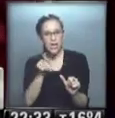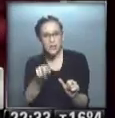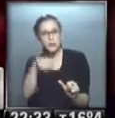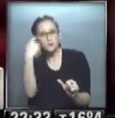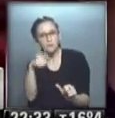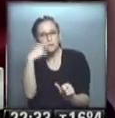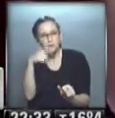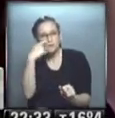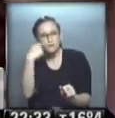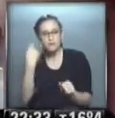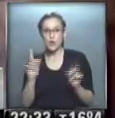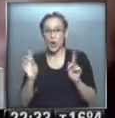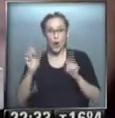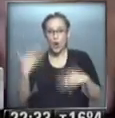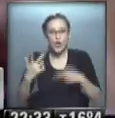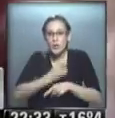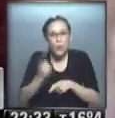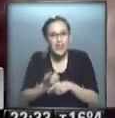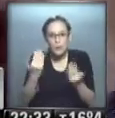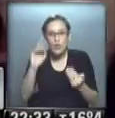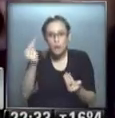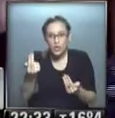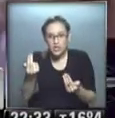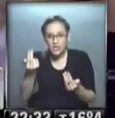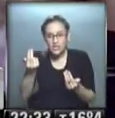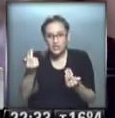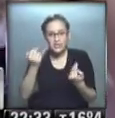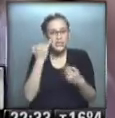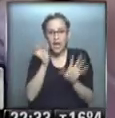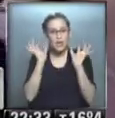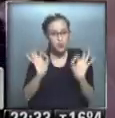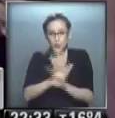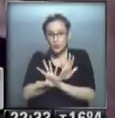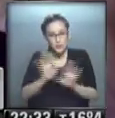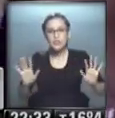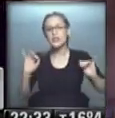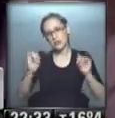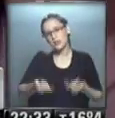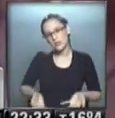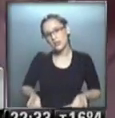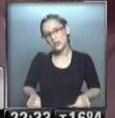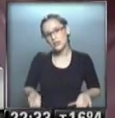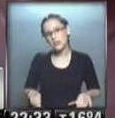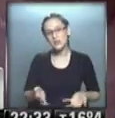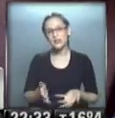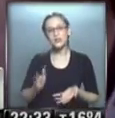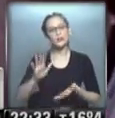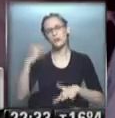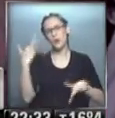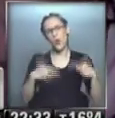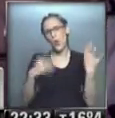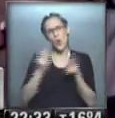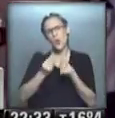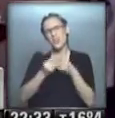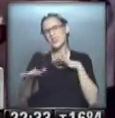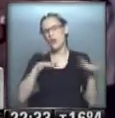lo guardó para su beneficio, es tóxico, tío, te puedes morir. ¿Eso es todo lo que pasó con los violadores? Sí, aparte de toda una cosa